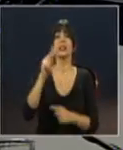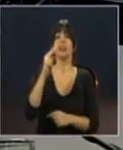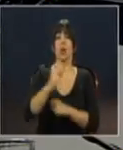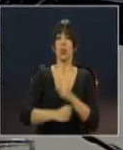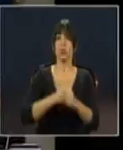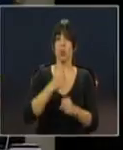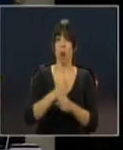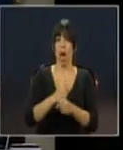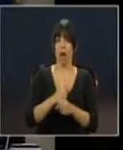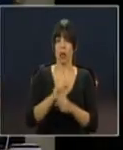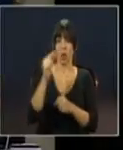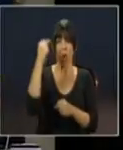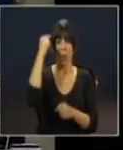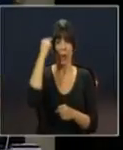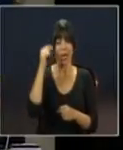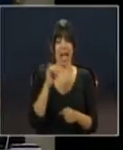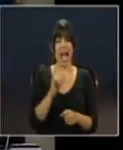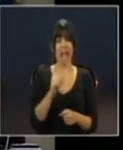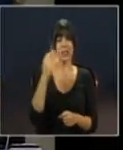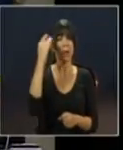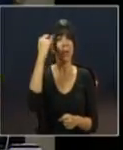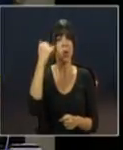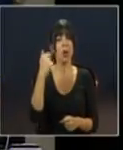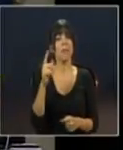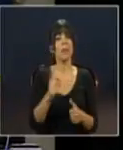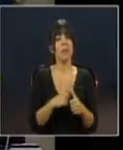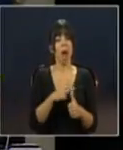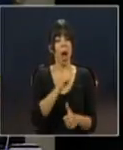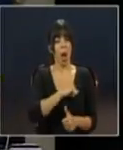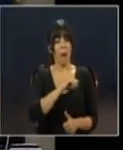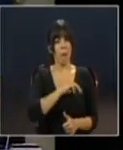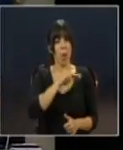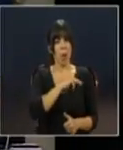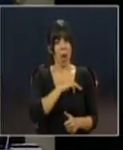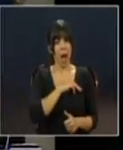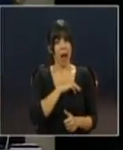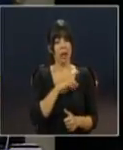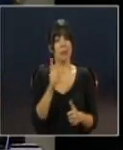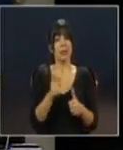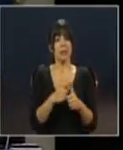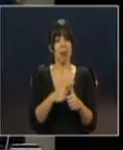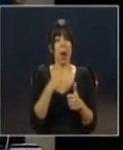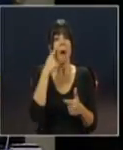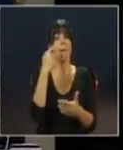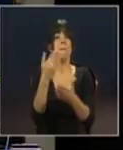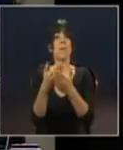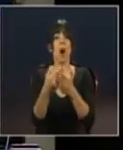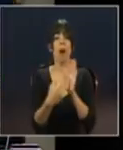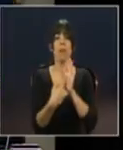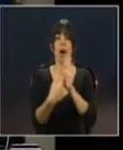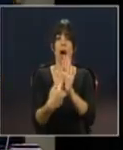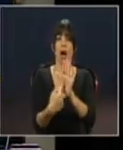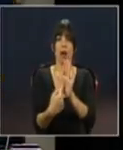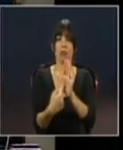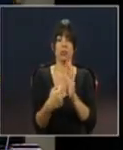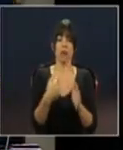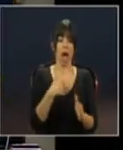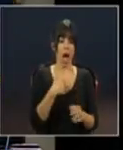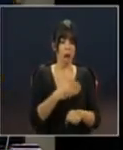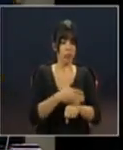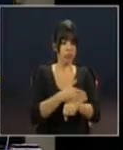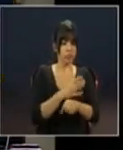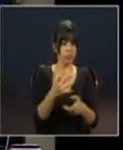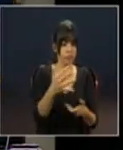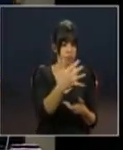mandato. Ello con el fin de tener autoridad moral para solicitarlo solo después de haber dado pruebas inequívocas de mejoramiento de